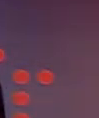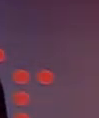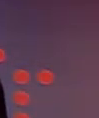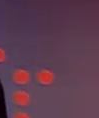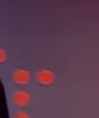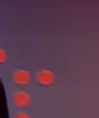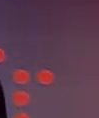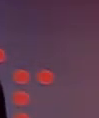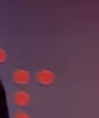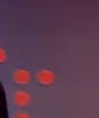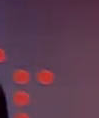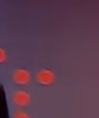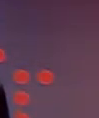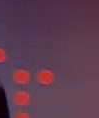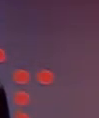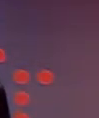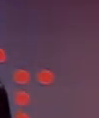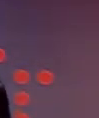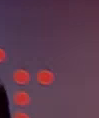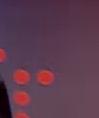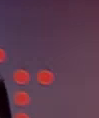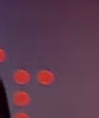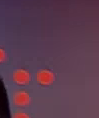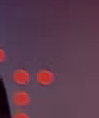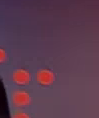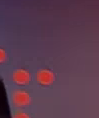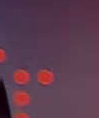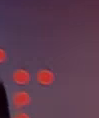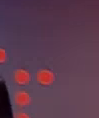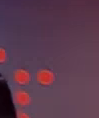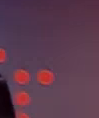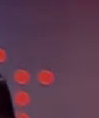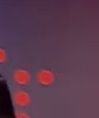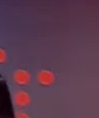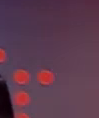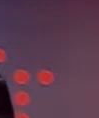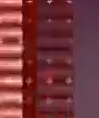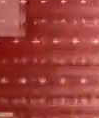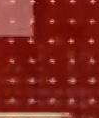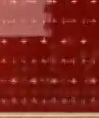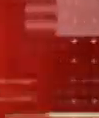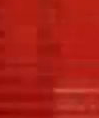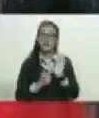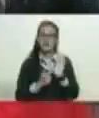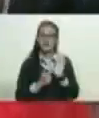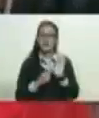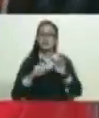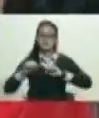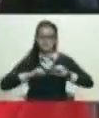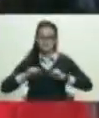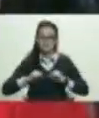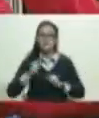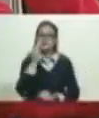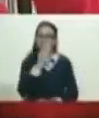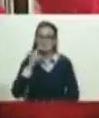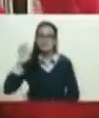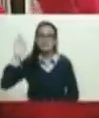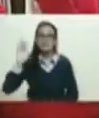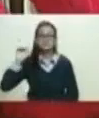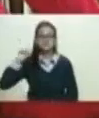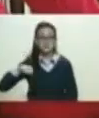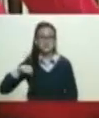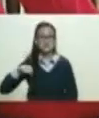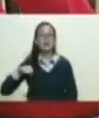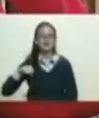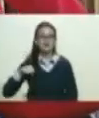Y nos vamos con nuestra señal en vivo hasta Venezuela. Gracias a la Alianza Informativa se está instalando la Asamblea Constituyente en Venezuela.